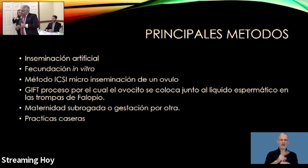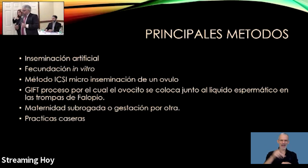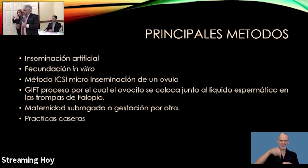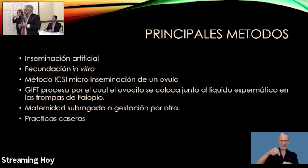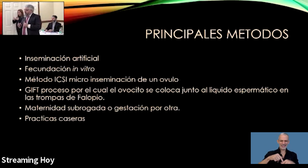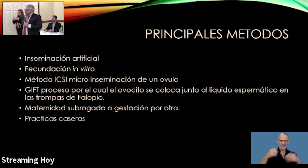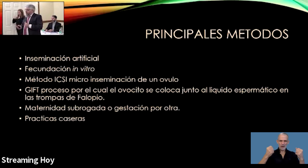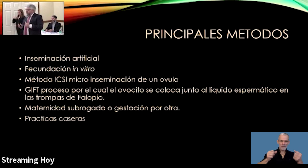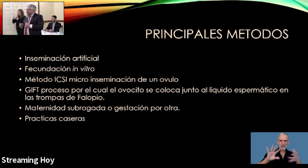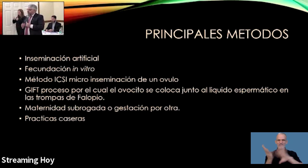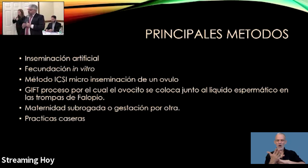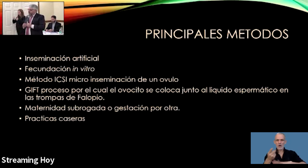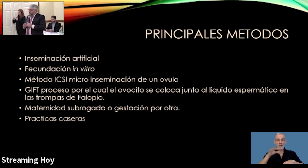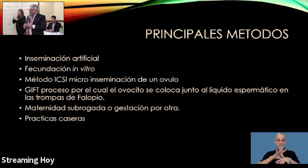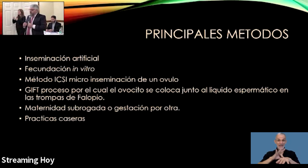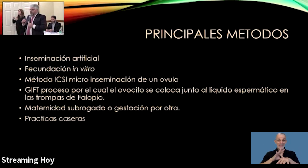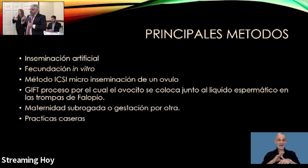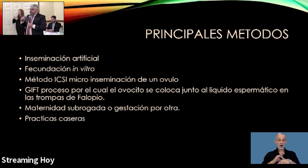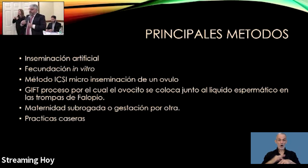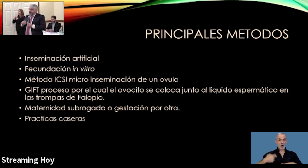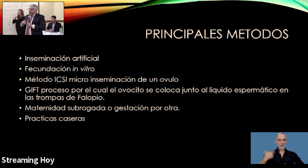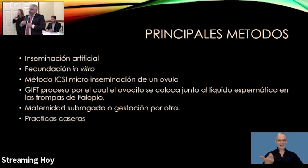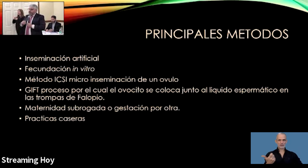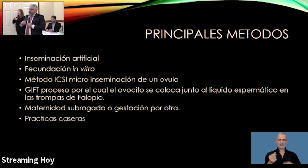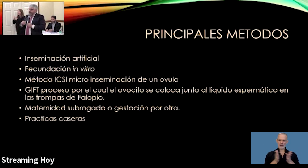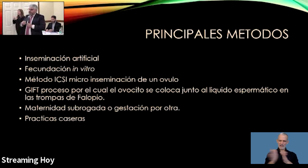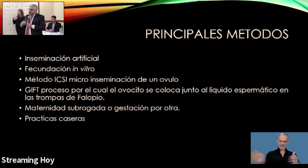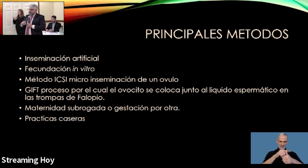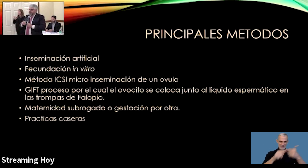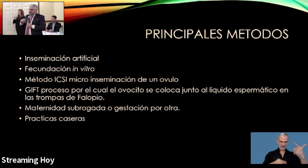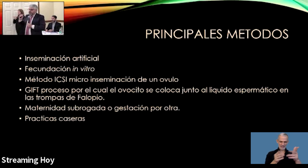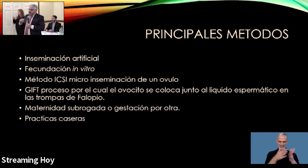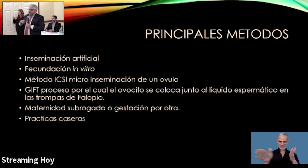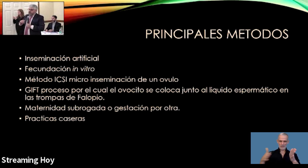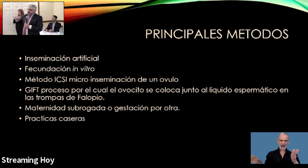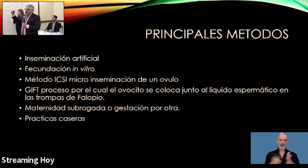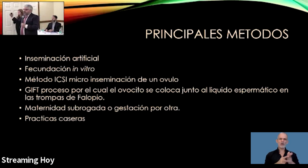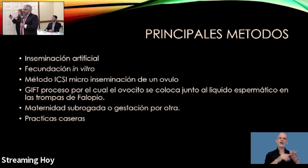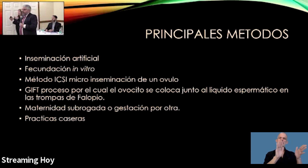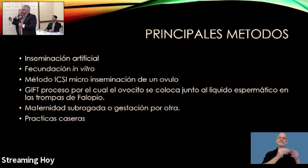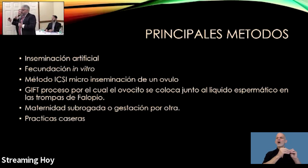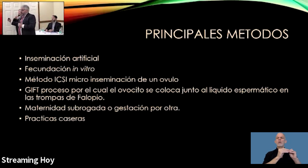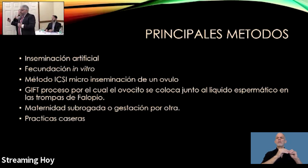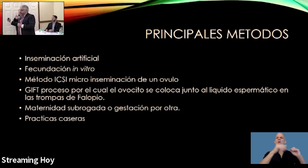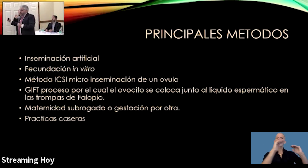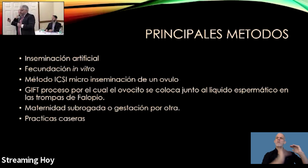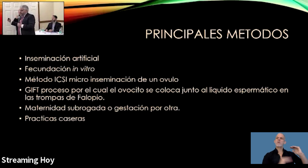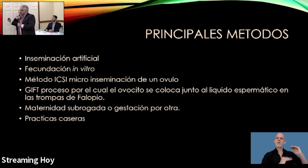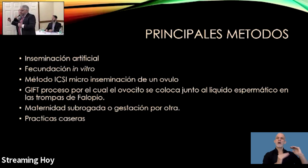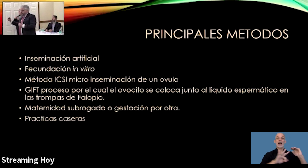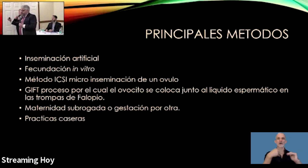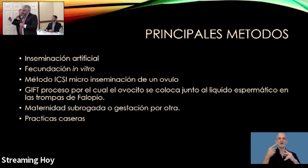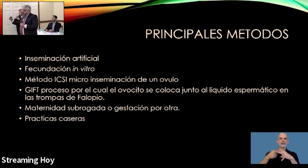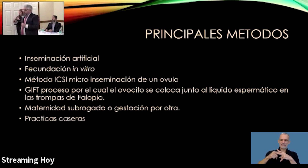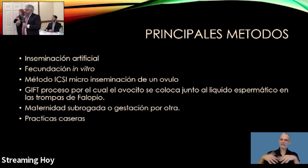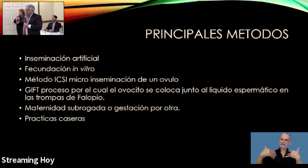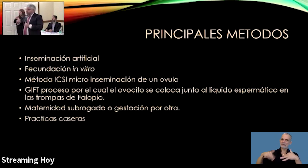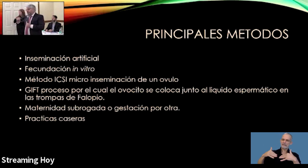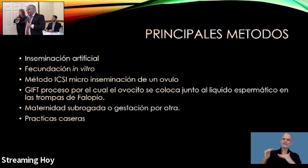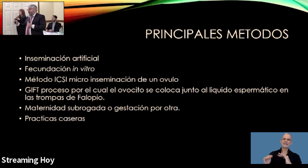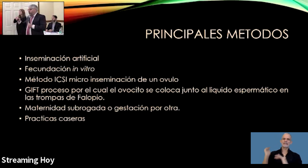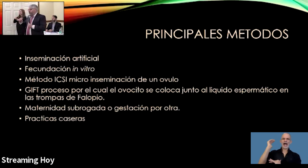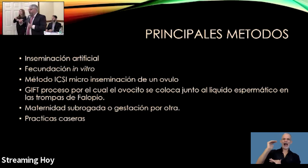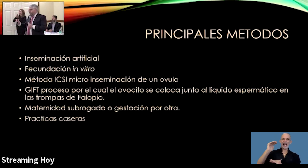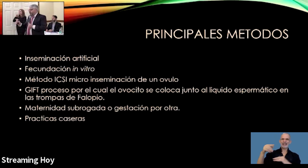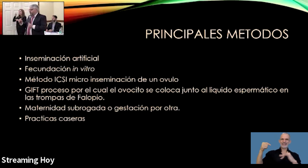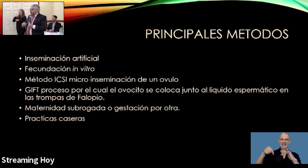por el sistema de salud divide entre técnicas de baja complejidad y técnicas de alta complejidad,